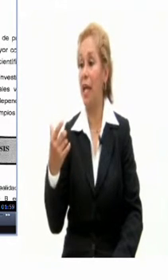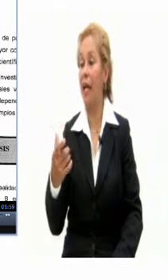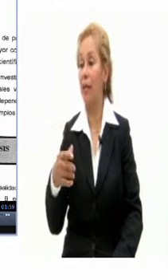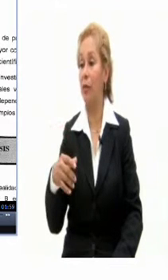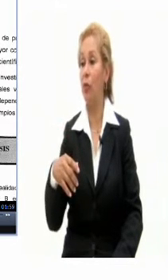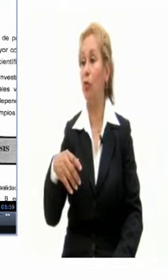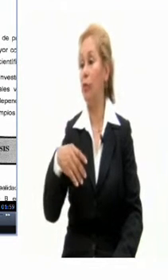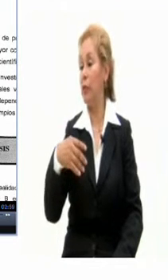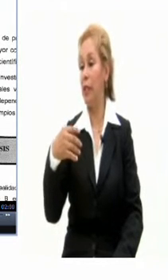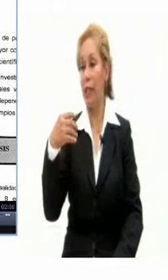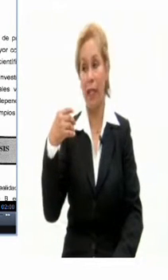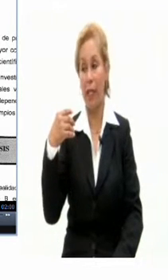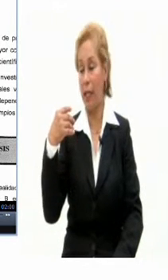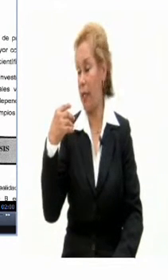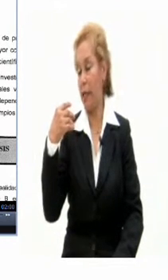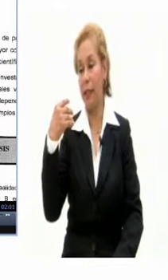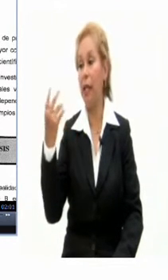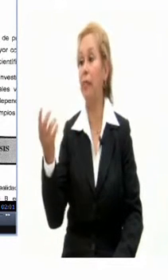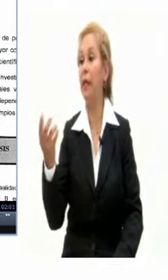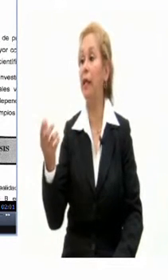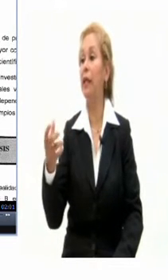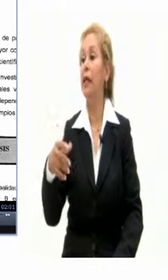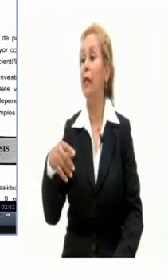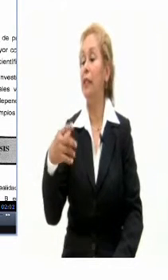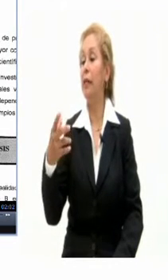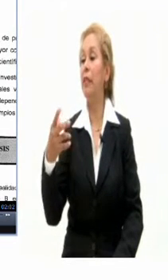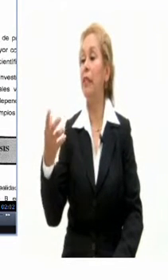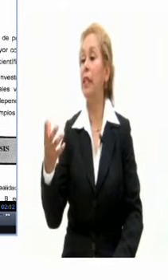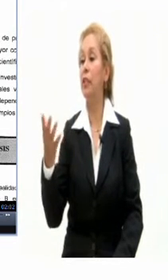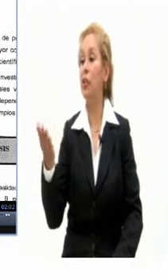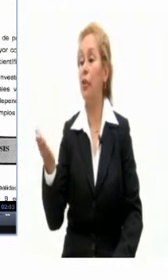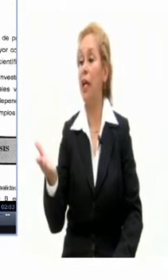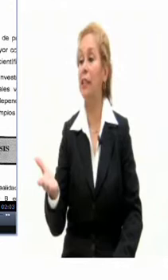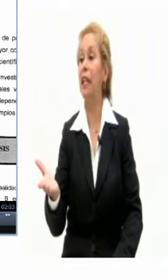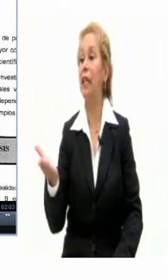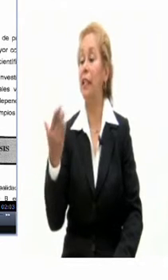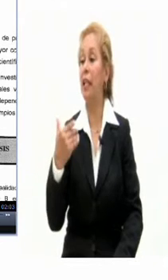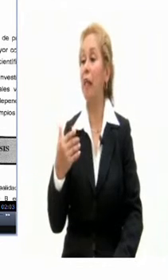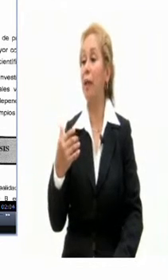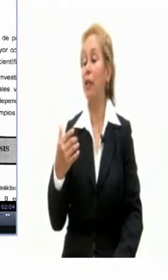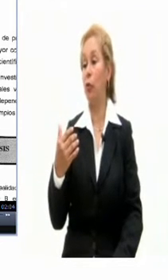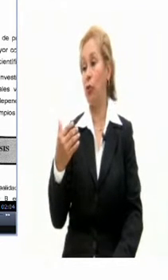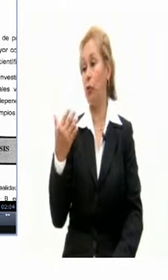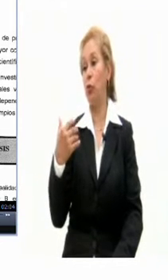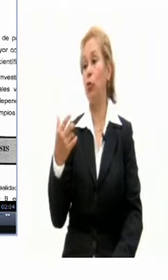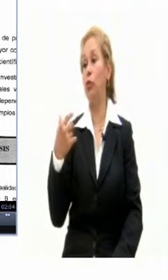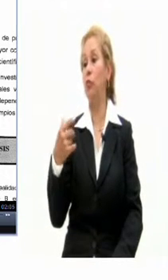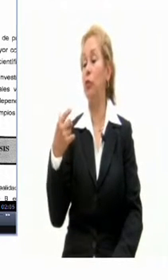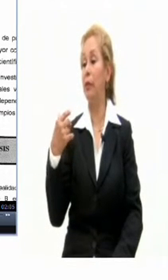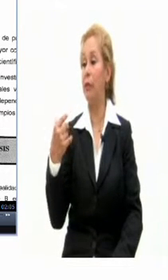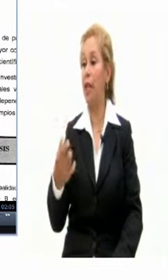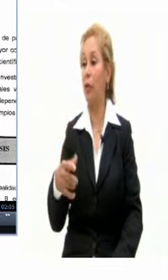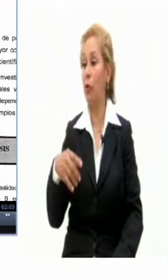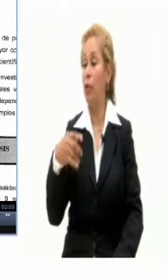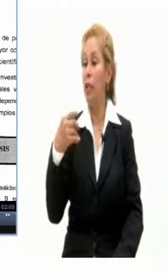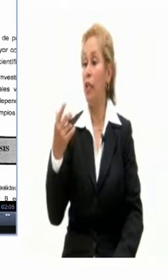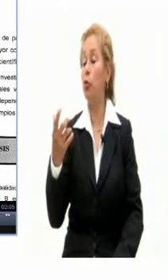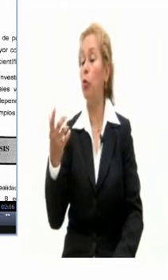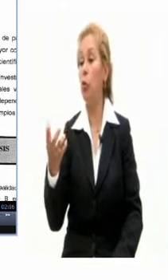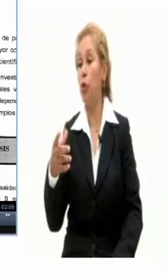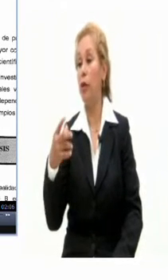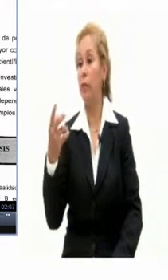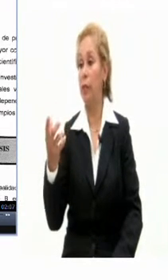necesitamos revisar, ¿no? Desde el tema de investigación hasta la etapa donde nosotros hemos